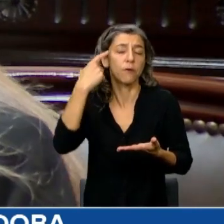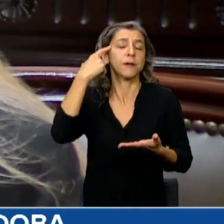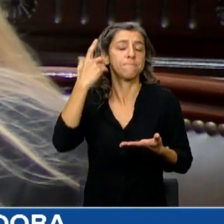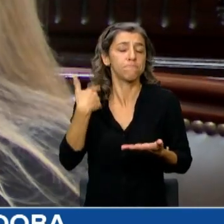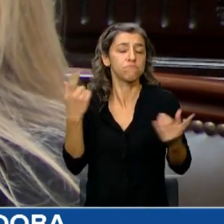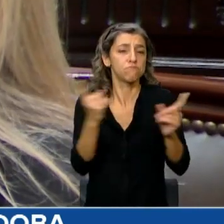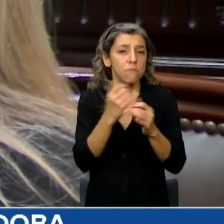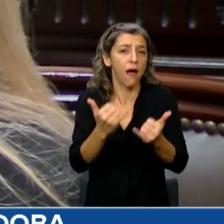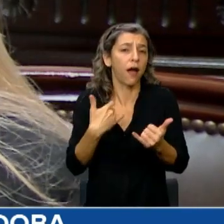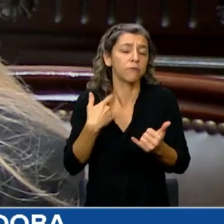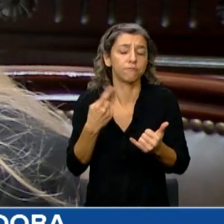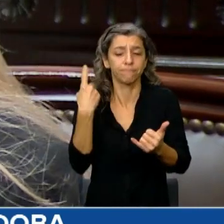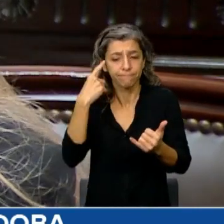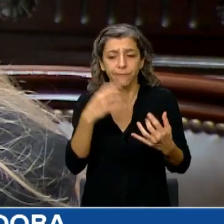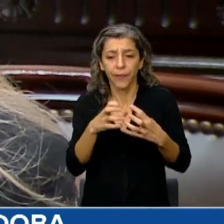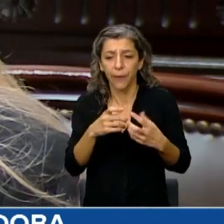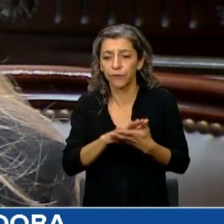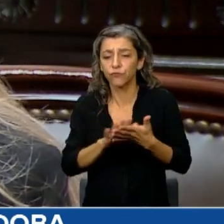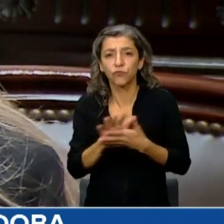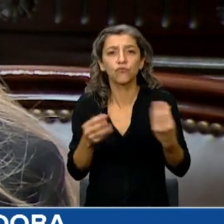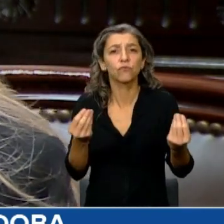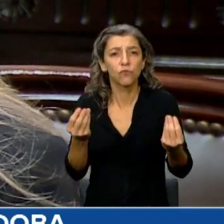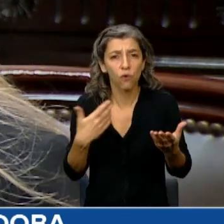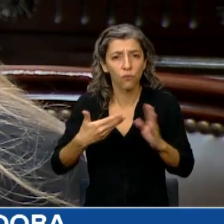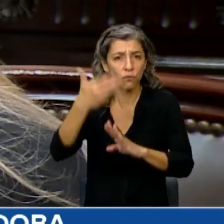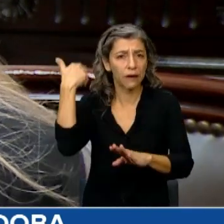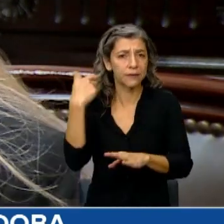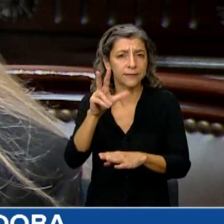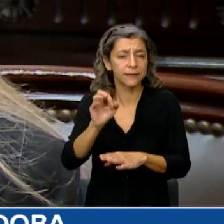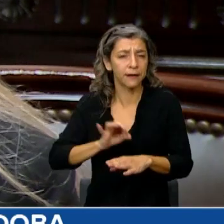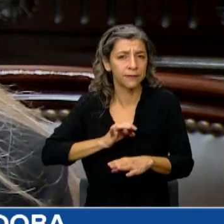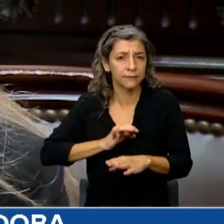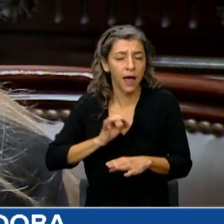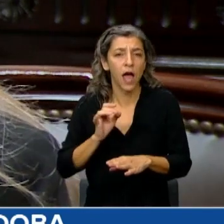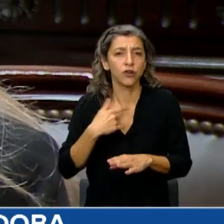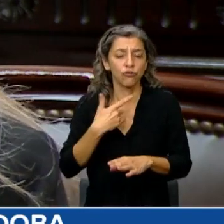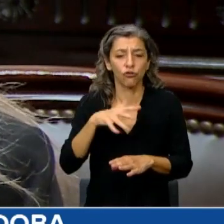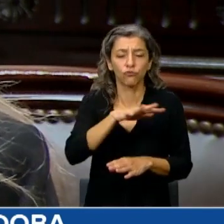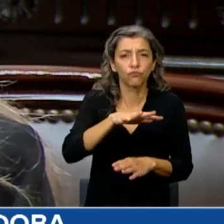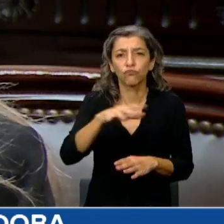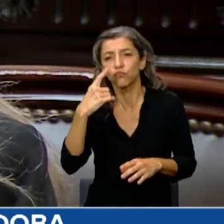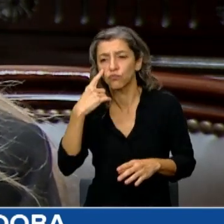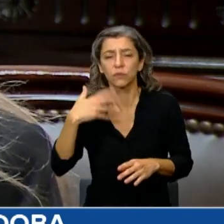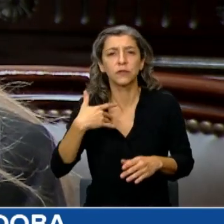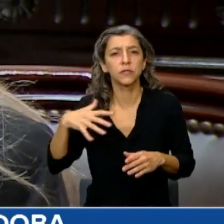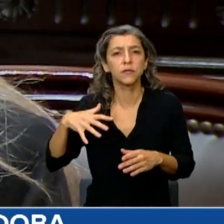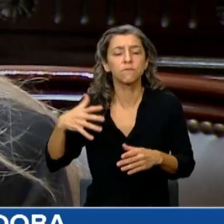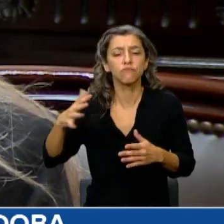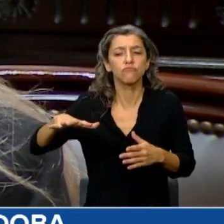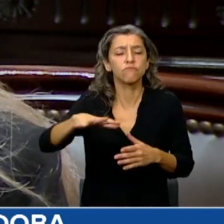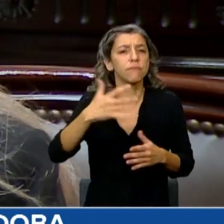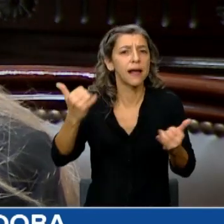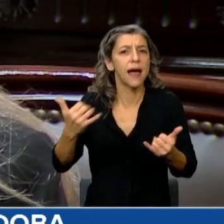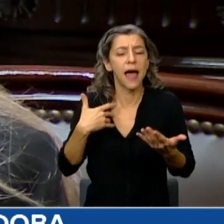que hace más de 30 años que tienen algunos municipios, comunas o entes prestadores de servicios